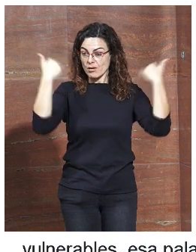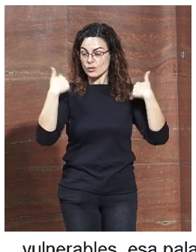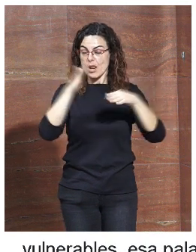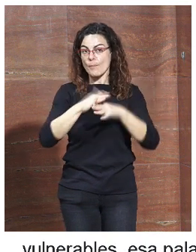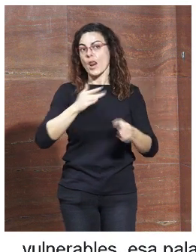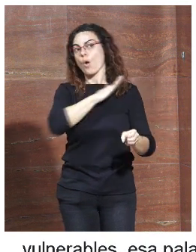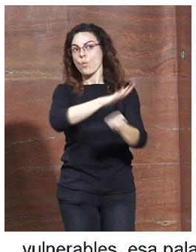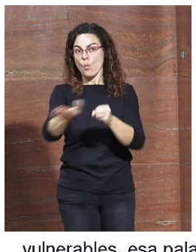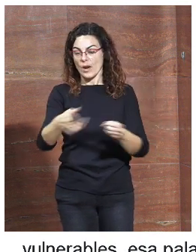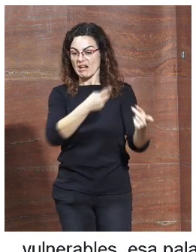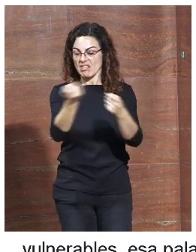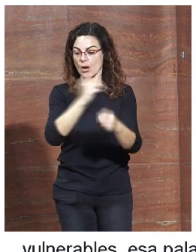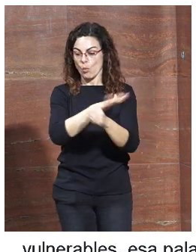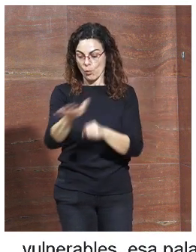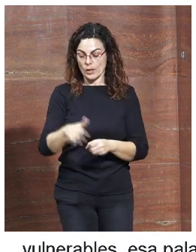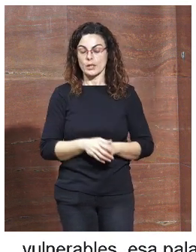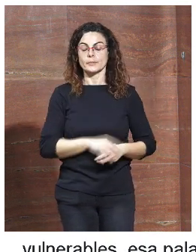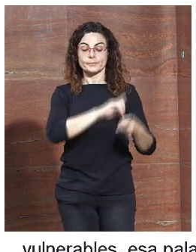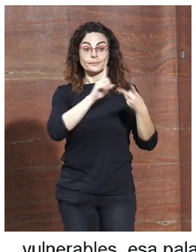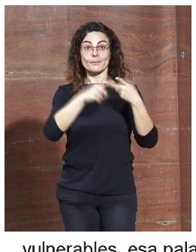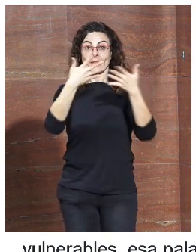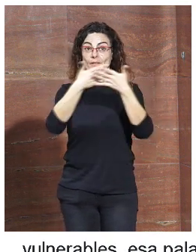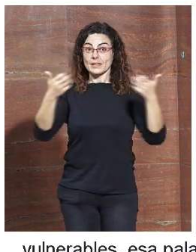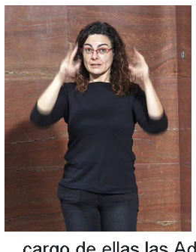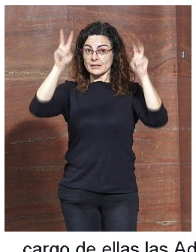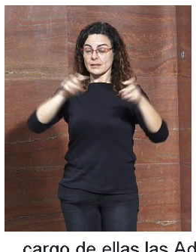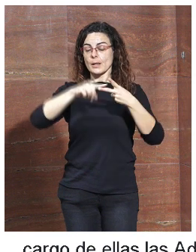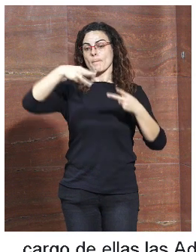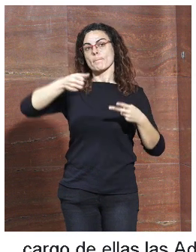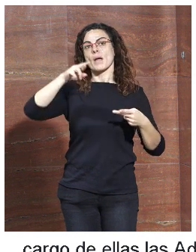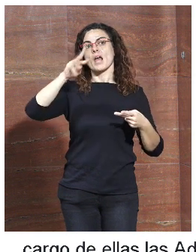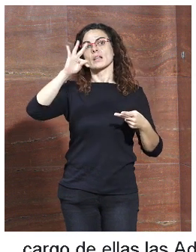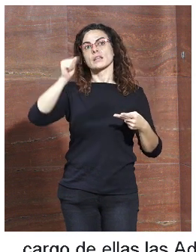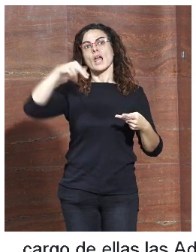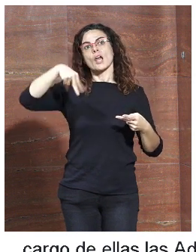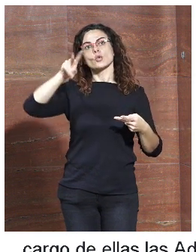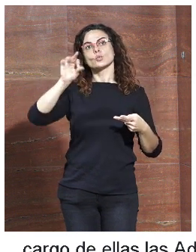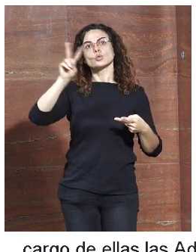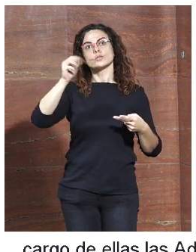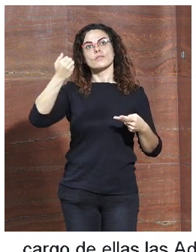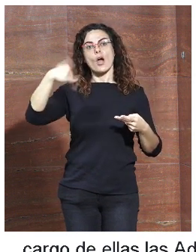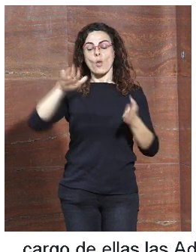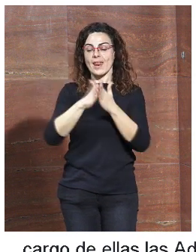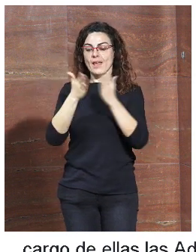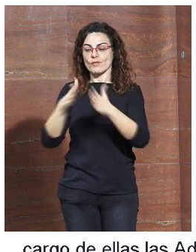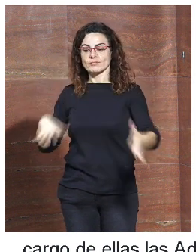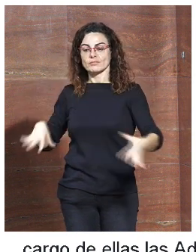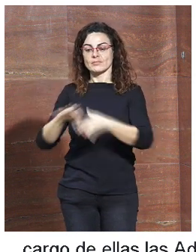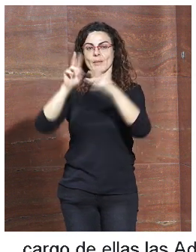La otra cita es de una filósofa, Martha Nussbaum, que en un libro sobre el